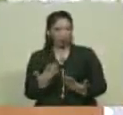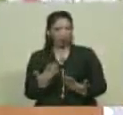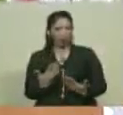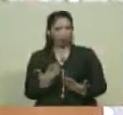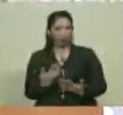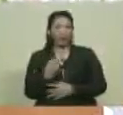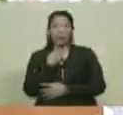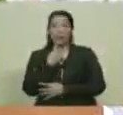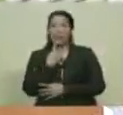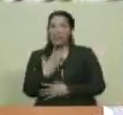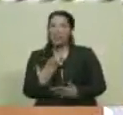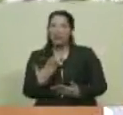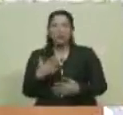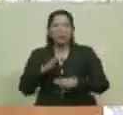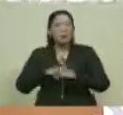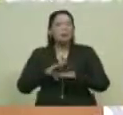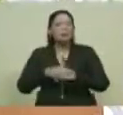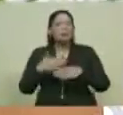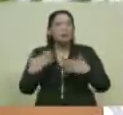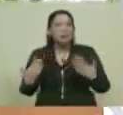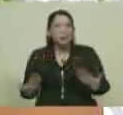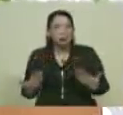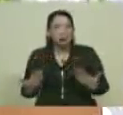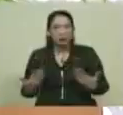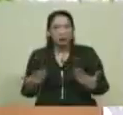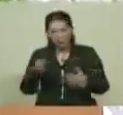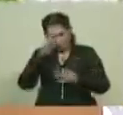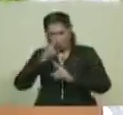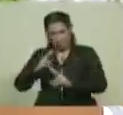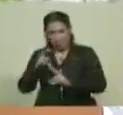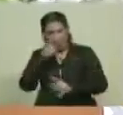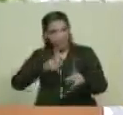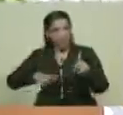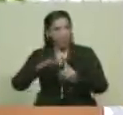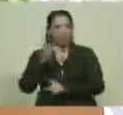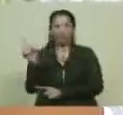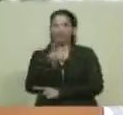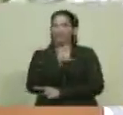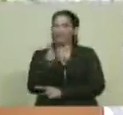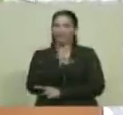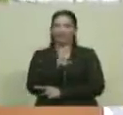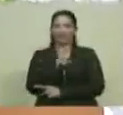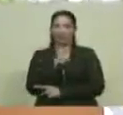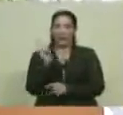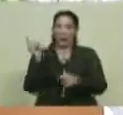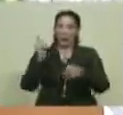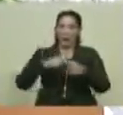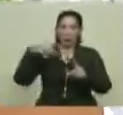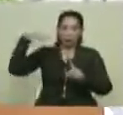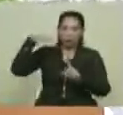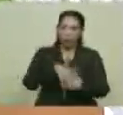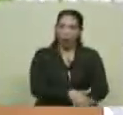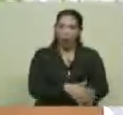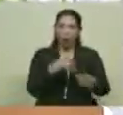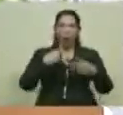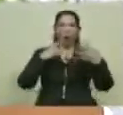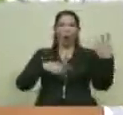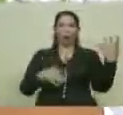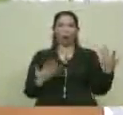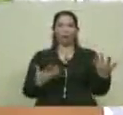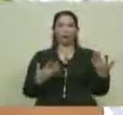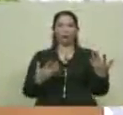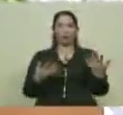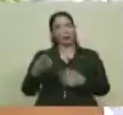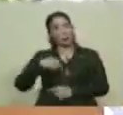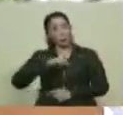dicho en función de qué. De respetar los pueblos, no. De imponer otros modelos. Aquí nosotros hemos levantado la voz